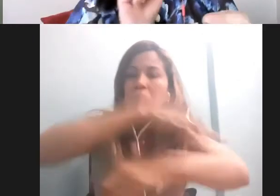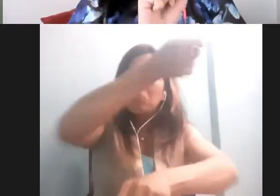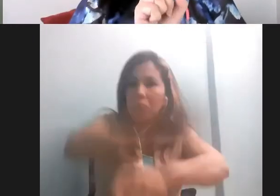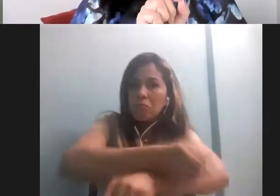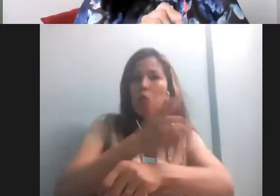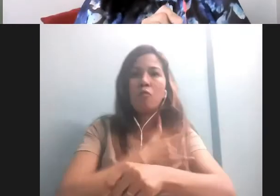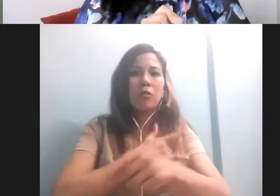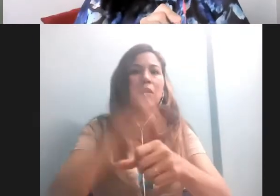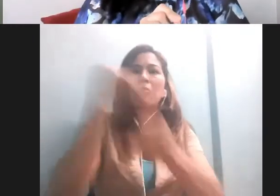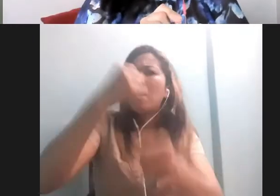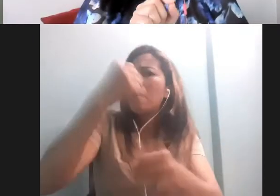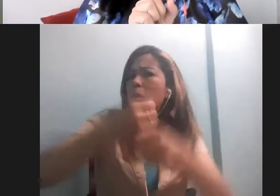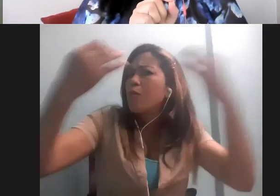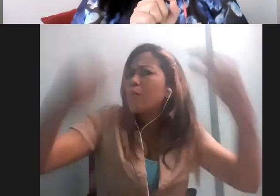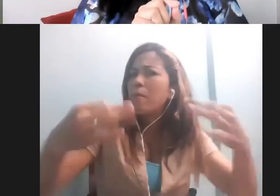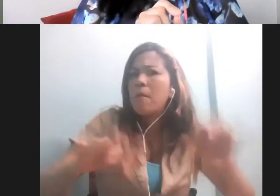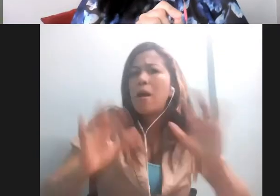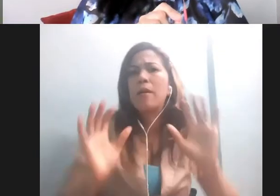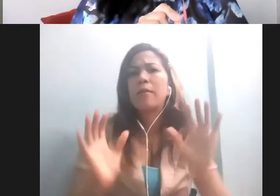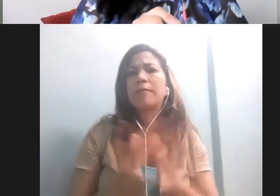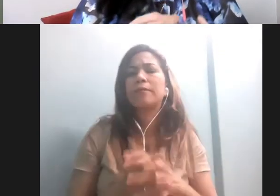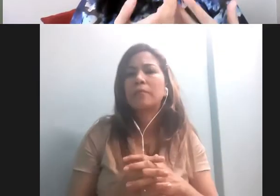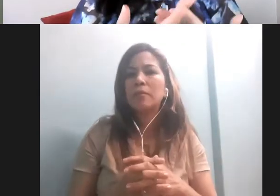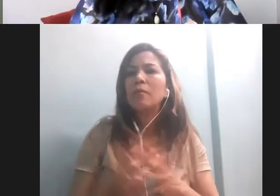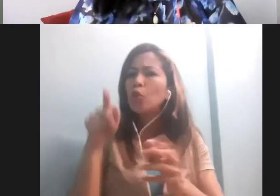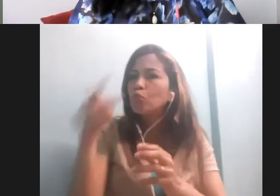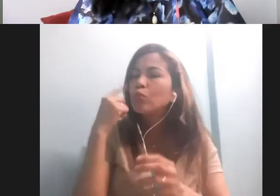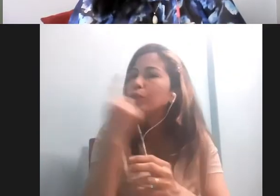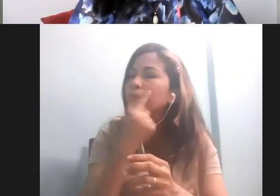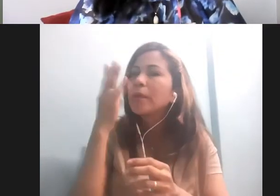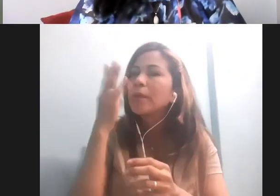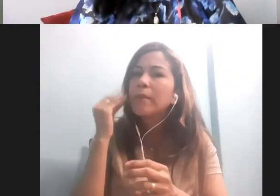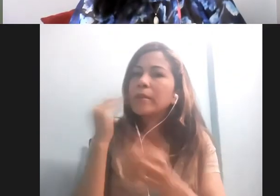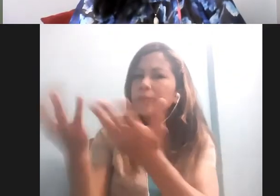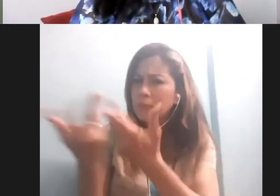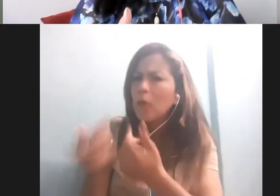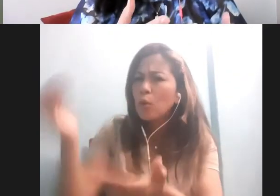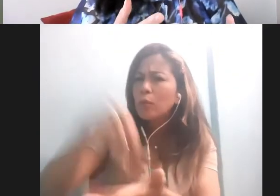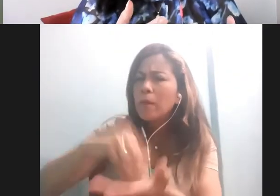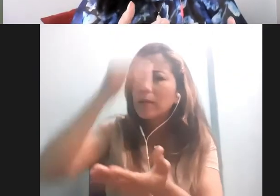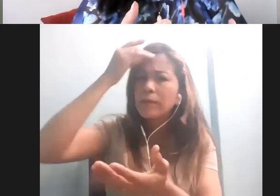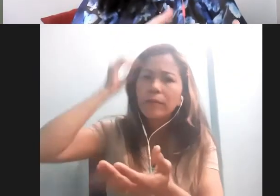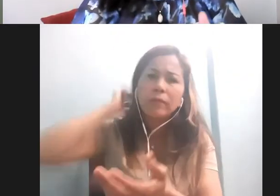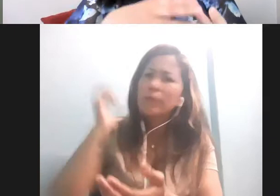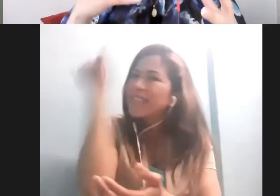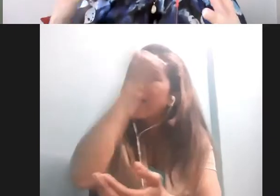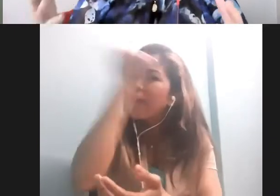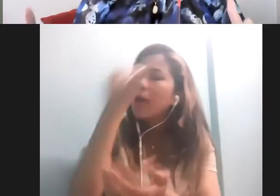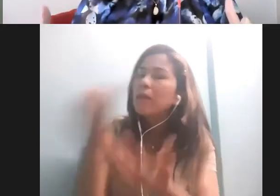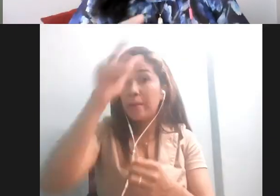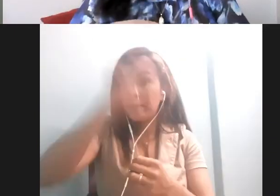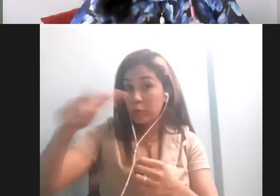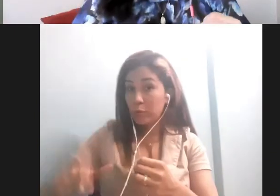aspectos. Pero hay un punto clave que tú comentabas, y lo quiero que Jeffrey me dé su opinión, a la hora de